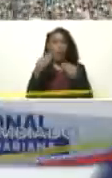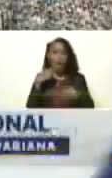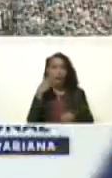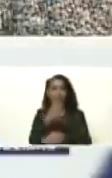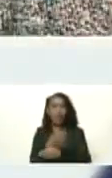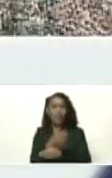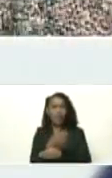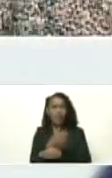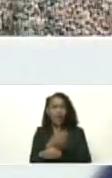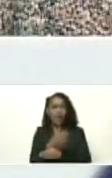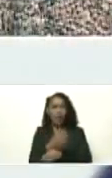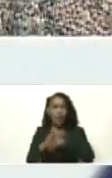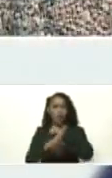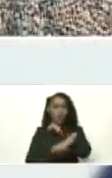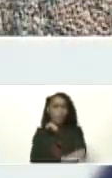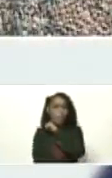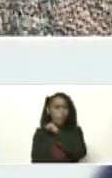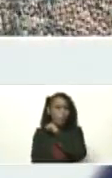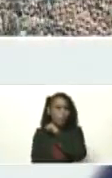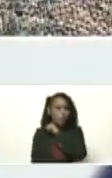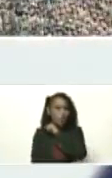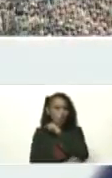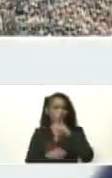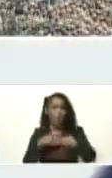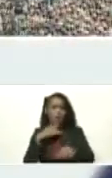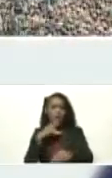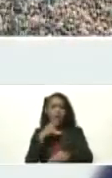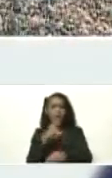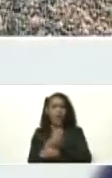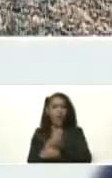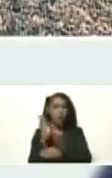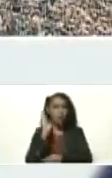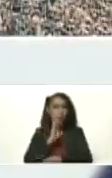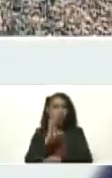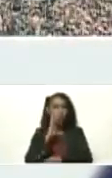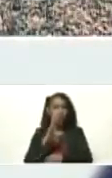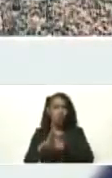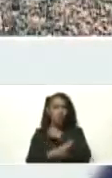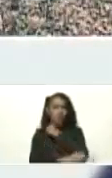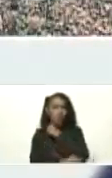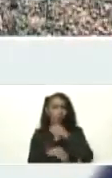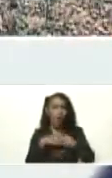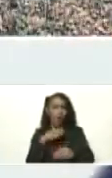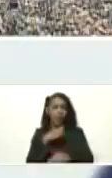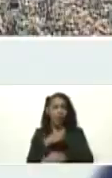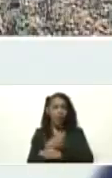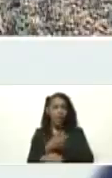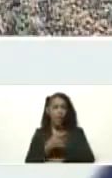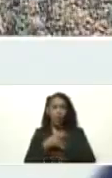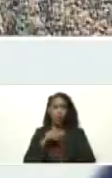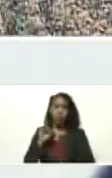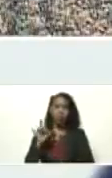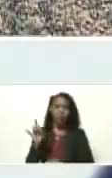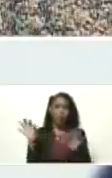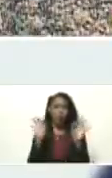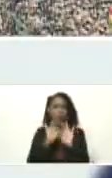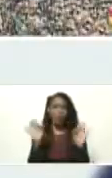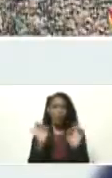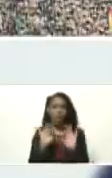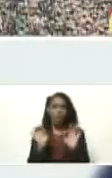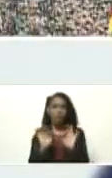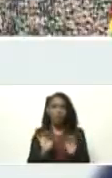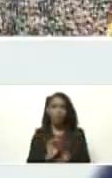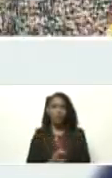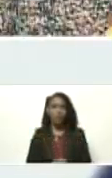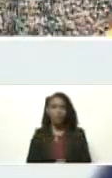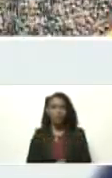los burócratas, para ir por los corruptos, para ir por los indolentes.